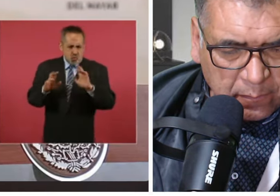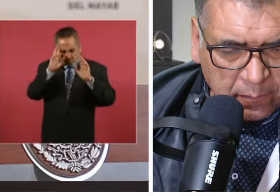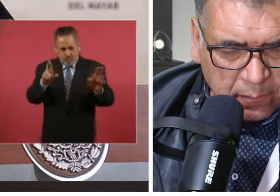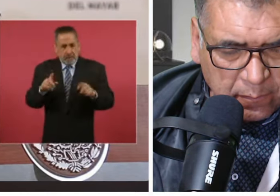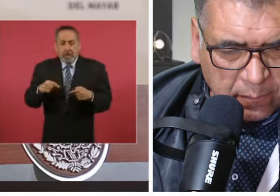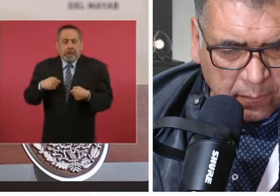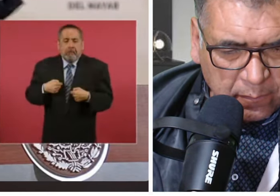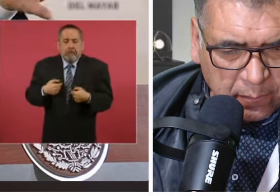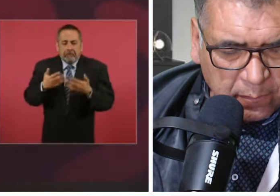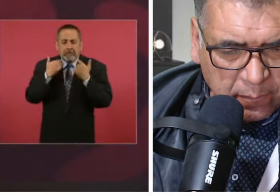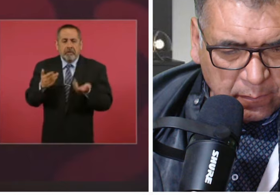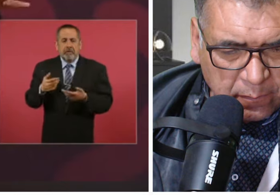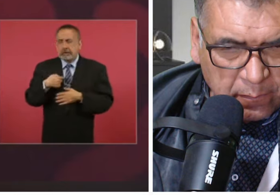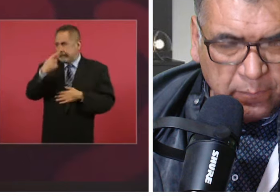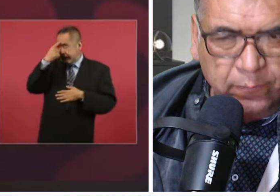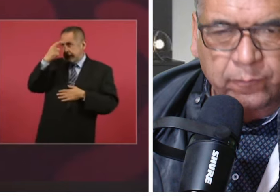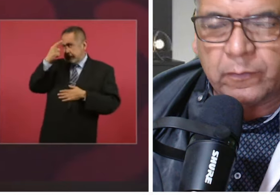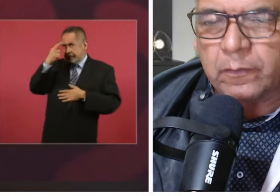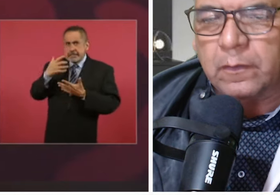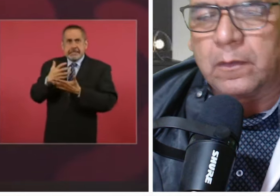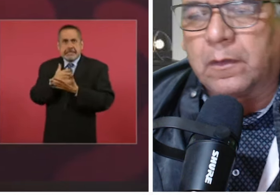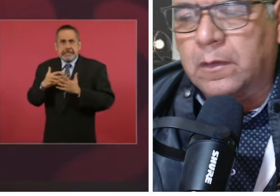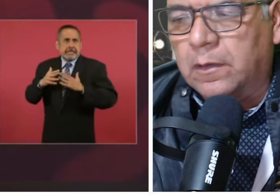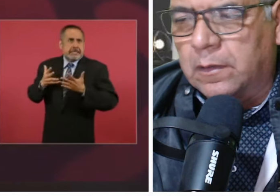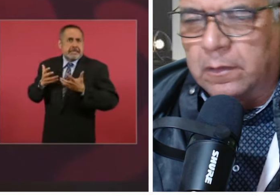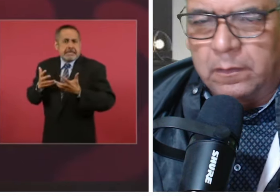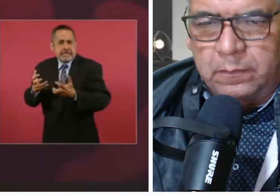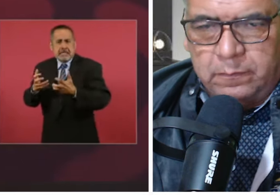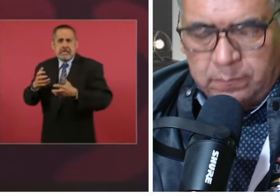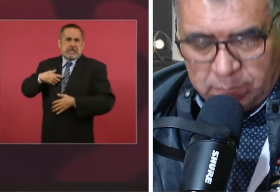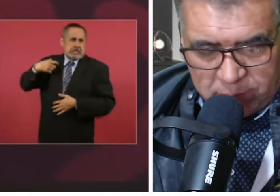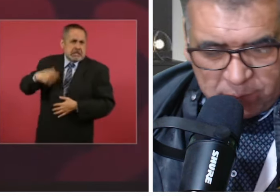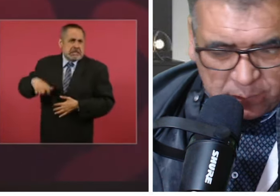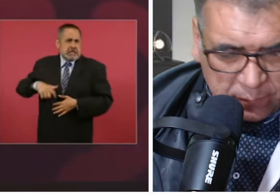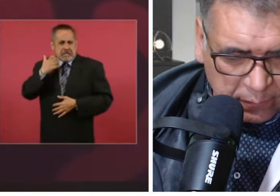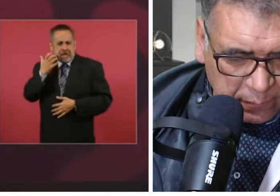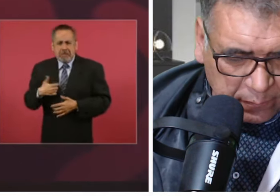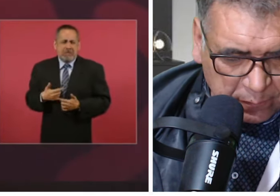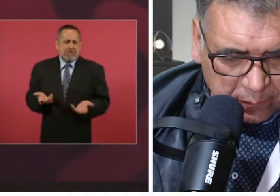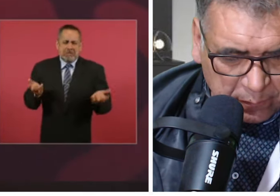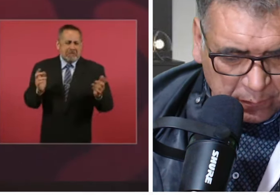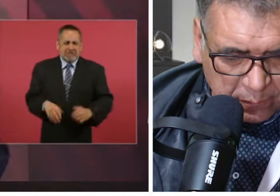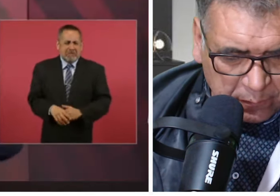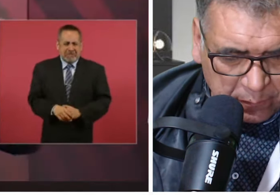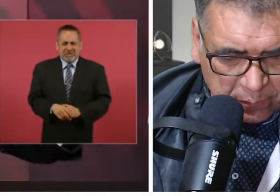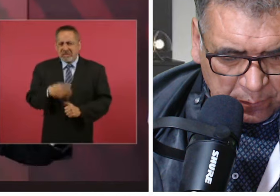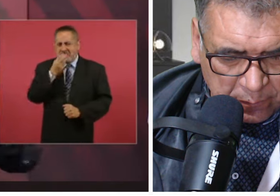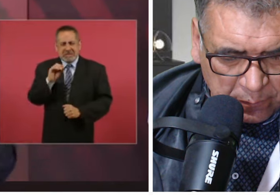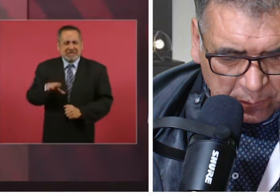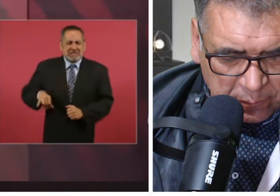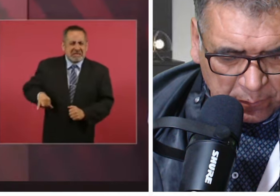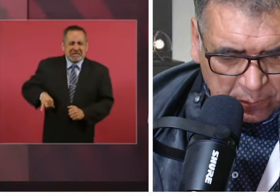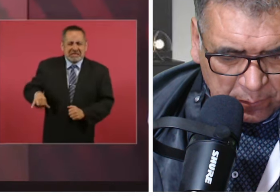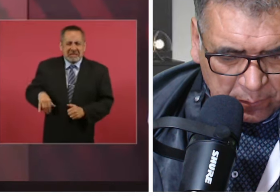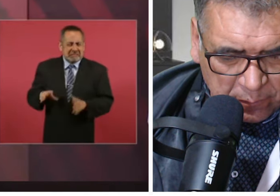pero yo nunca me he propuesto hacerme millonario. No me interesa eso.